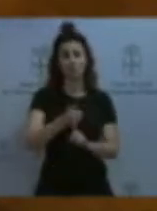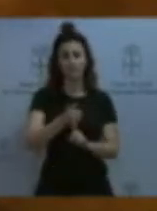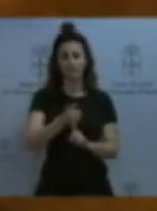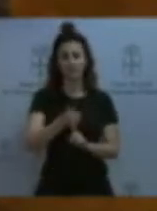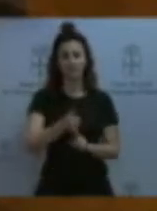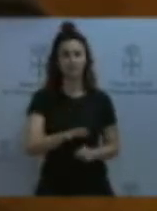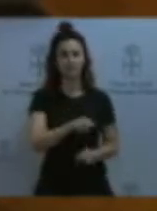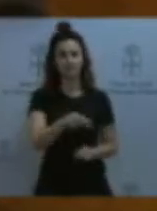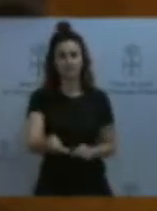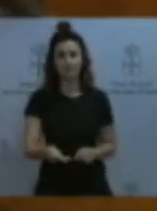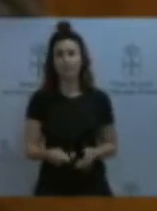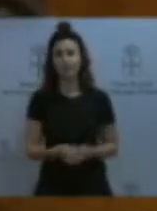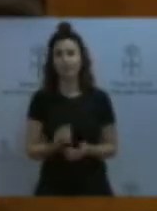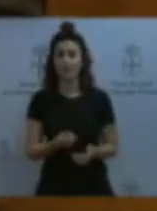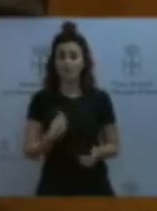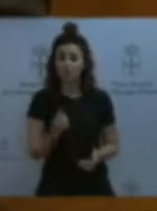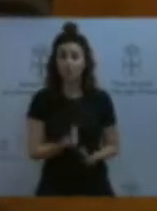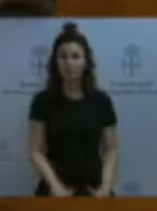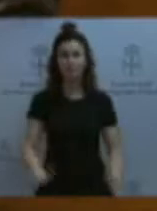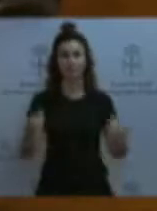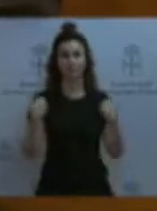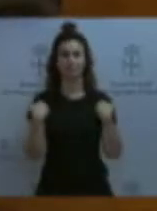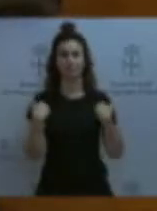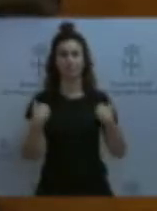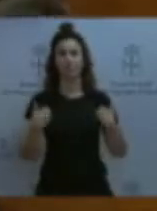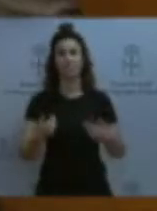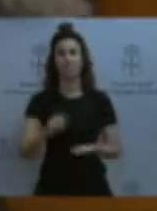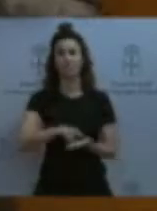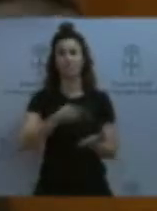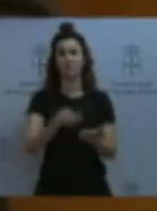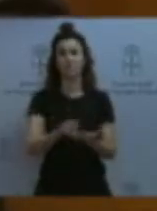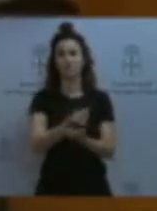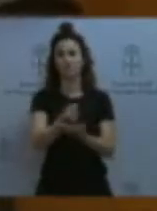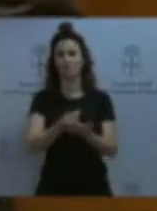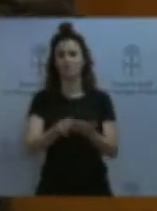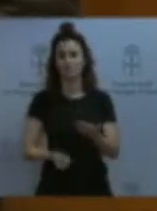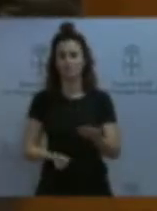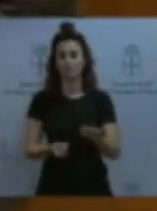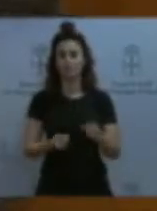encargado a nosotros hacer el proyecto de un museo, a la Consejería de Infraestructuras. Bueno, lo vamos a hacer.